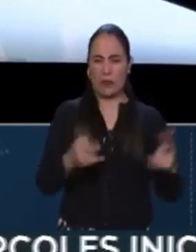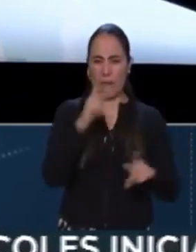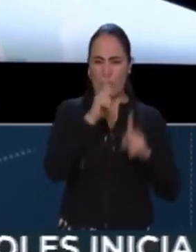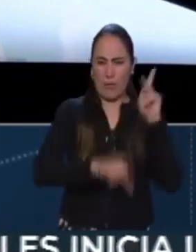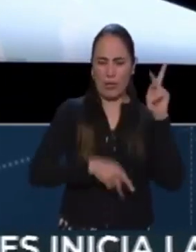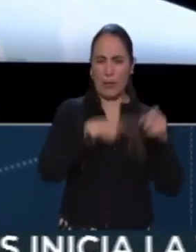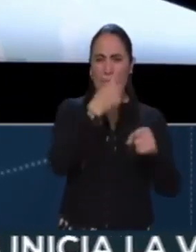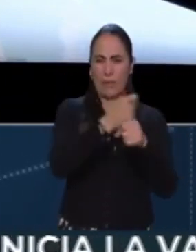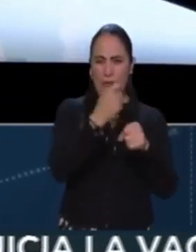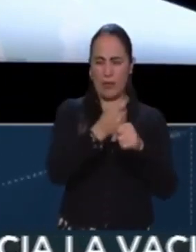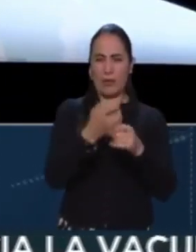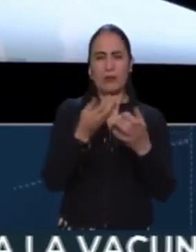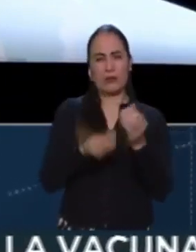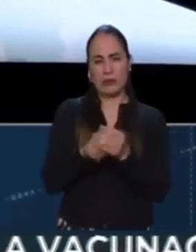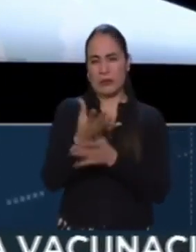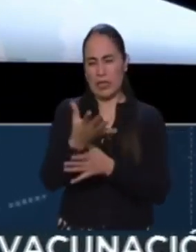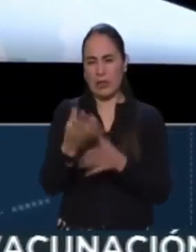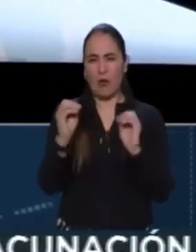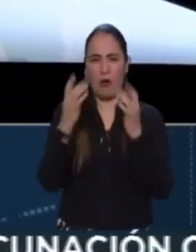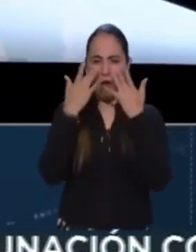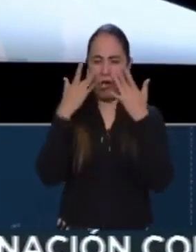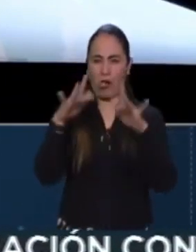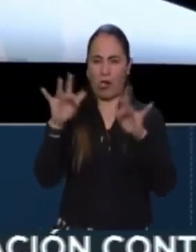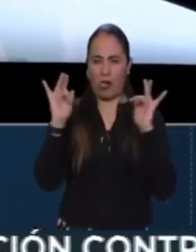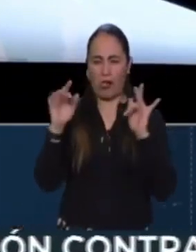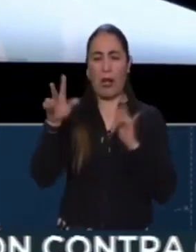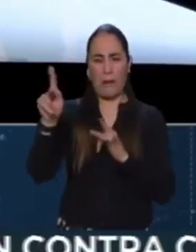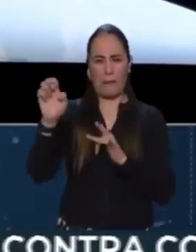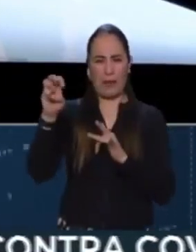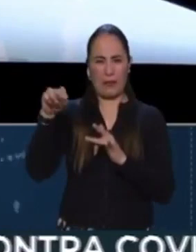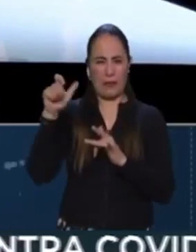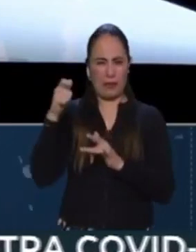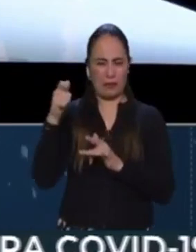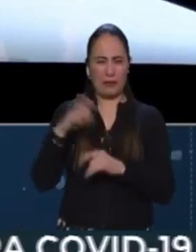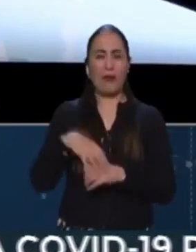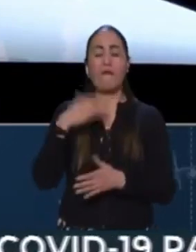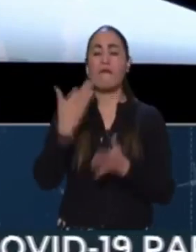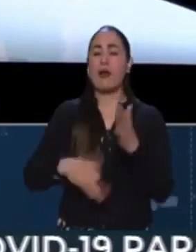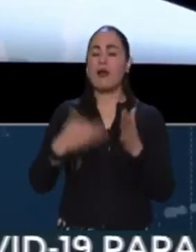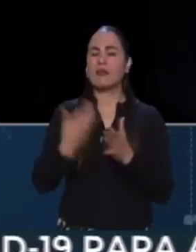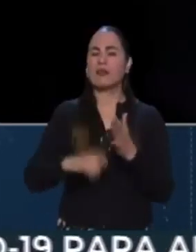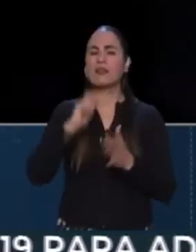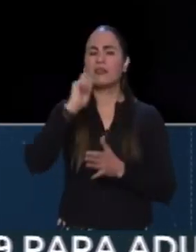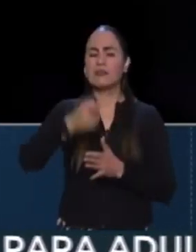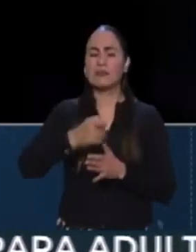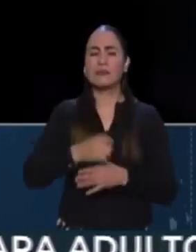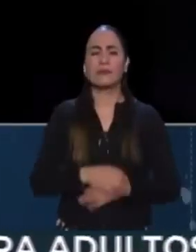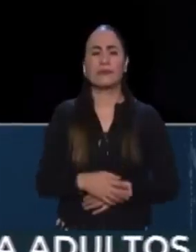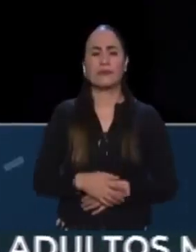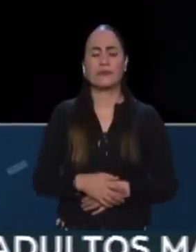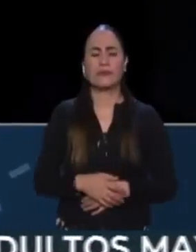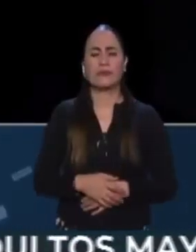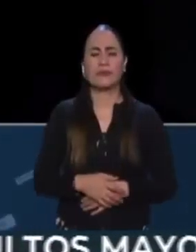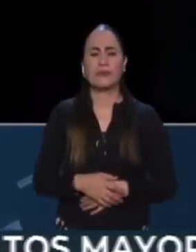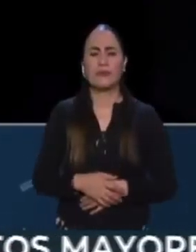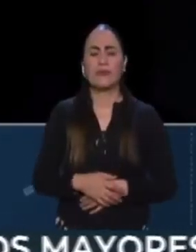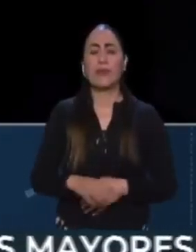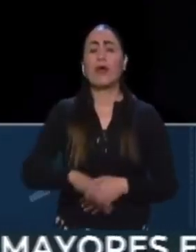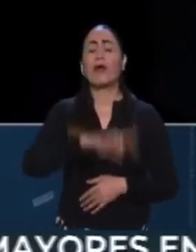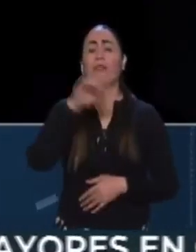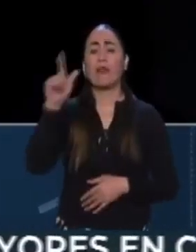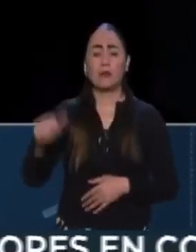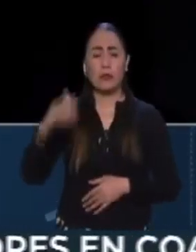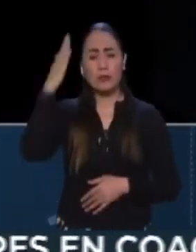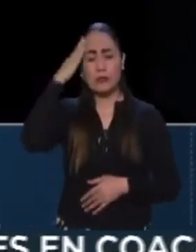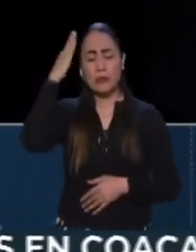esta salida, renuncia de Romero Deschamps a Pemex, porque lo que falta ahora es ver cómo se conforma este nuevo